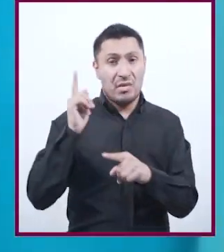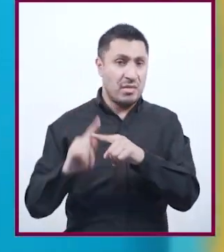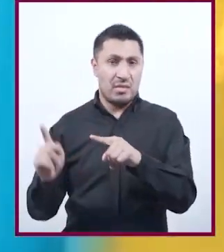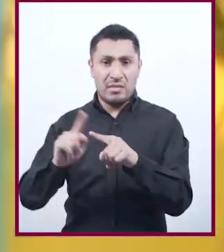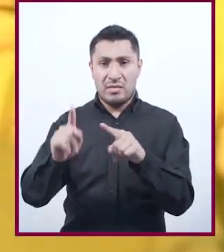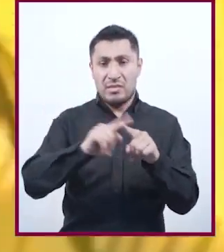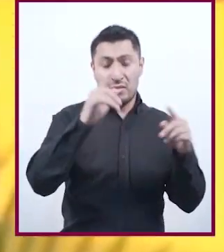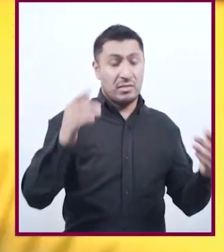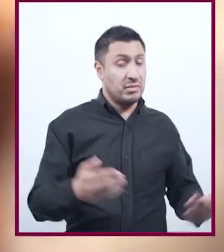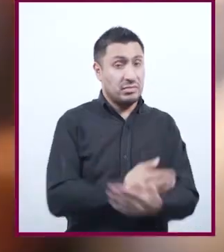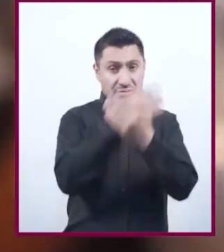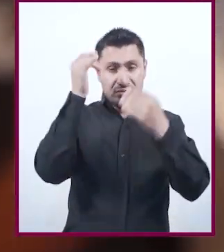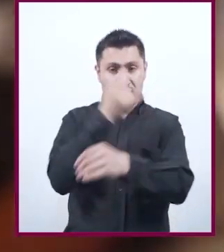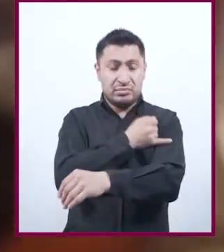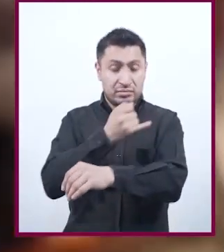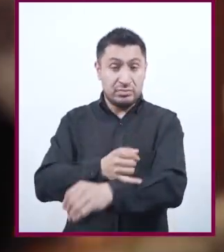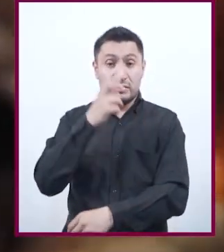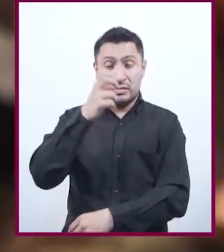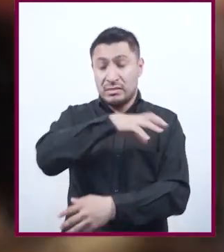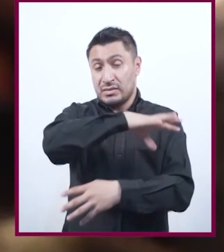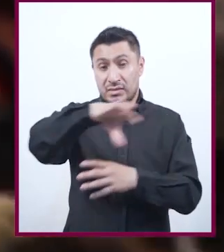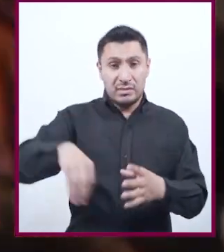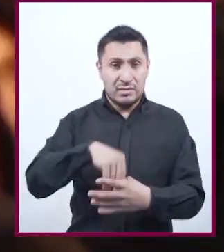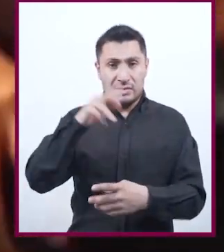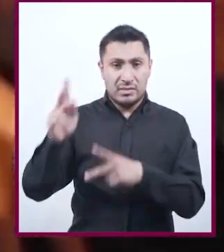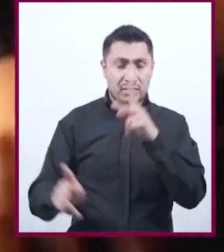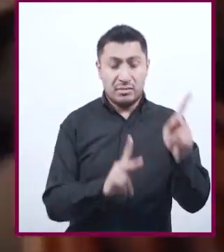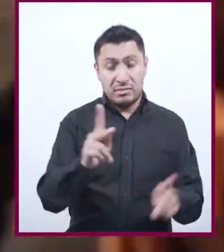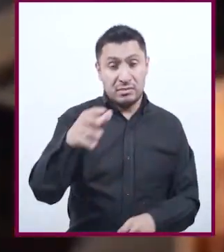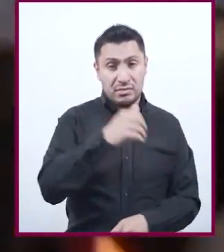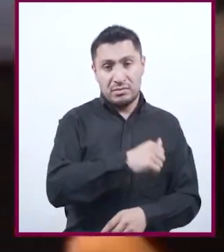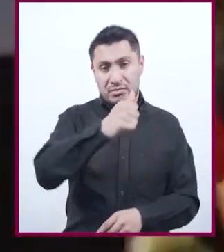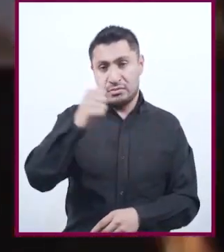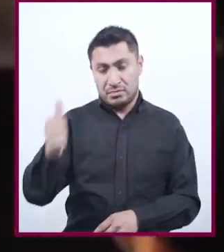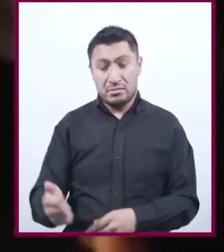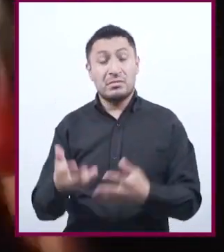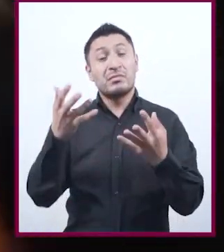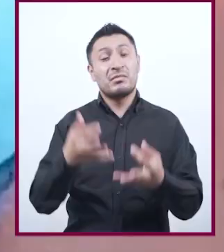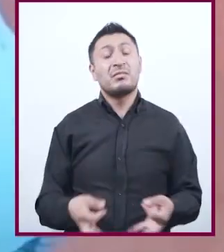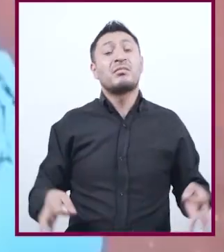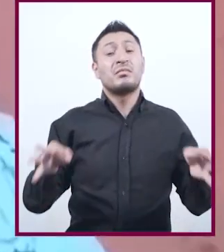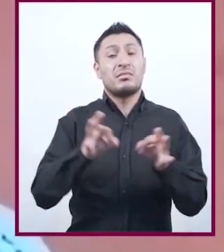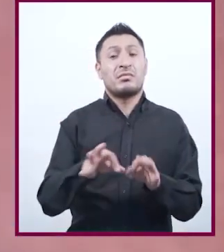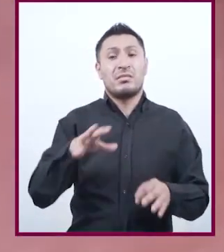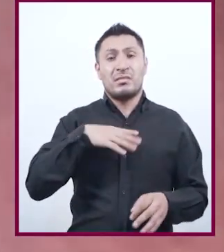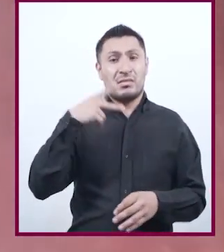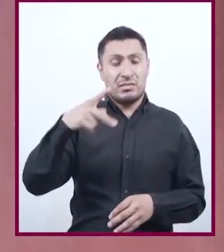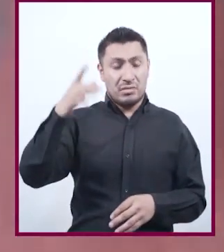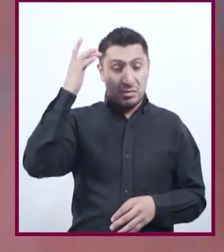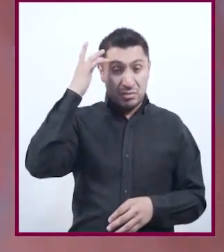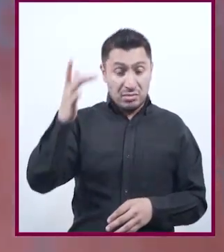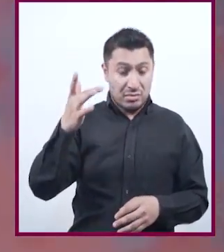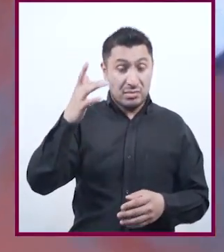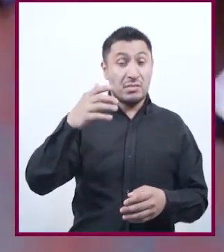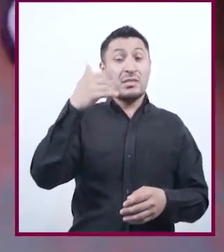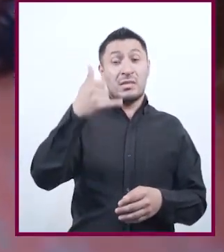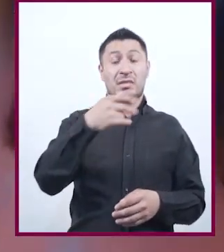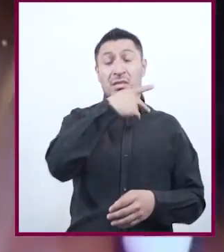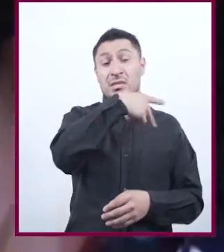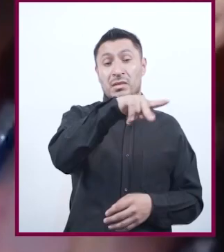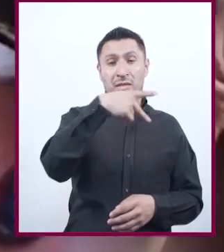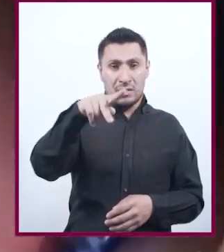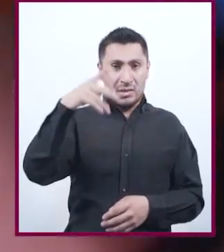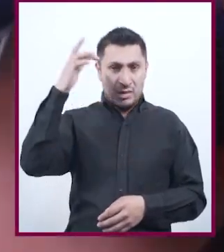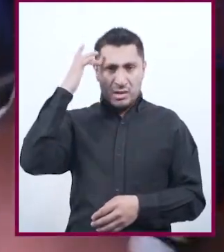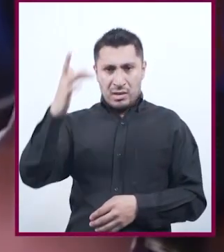barrios originarios, cada uno cabe señalar que tiene su santo patrón. Y cada santo patrón, pues la verdad, como yo les comentaba hace